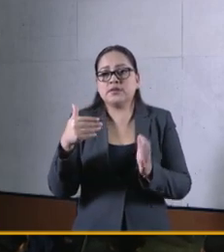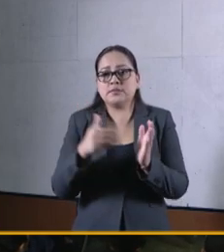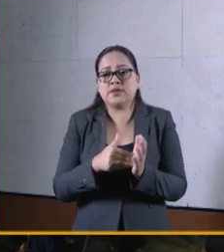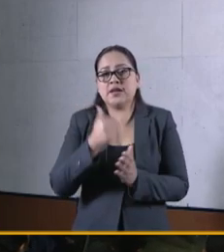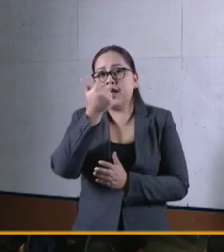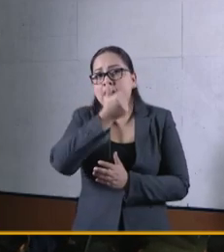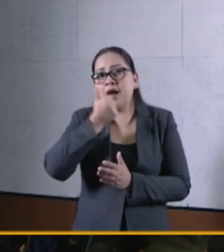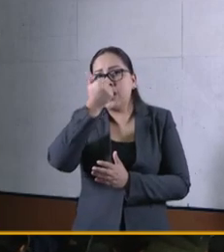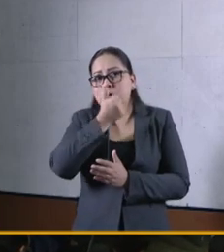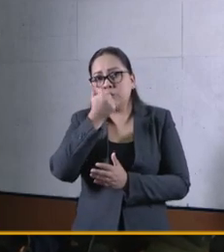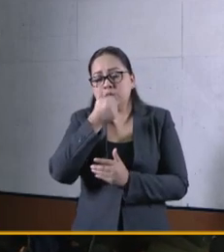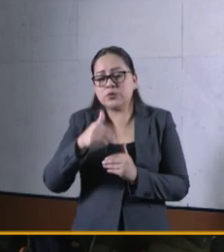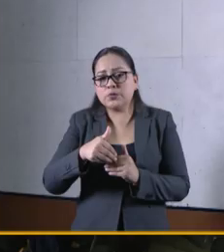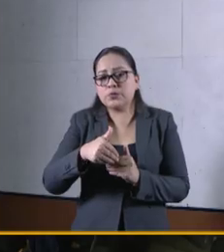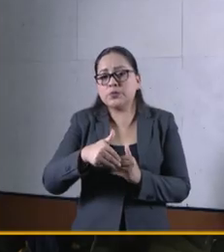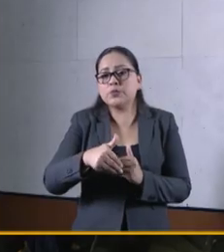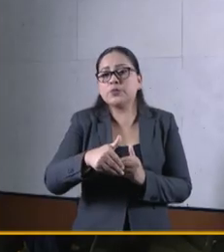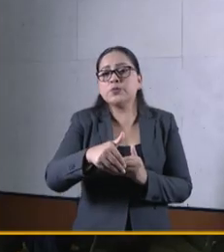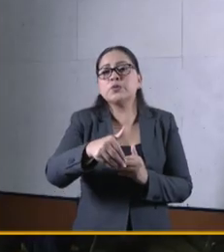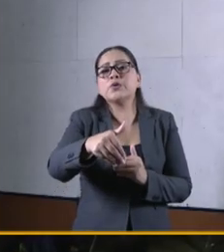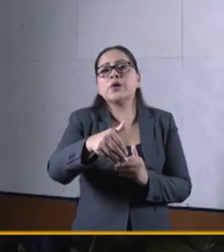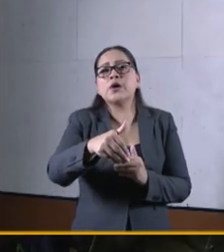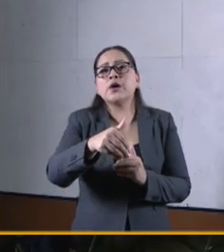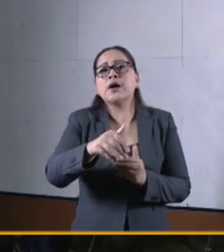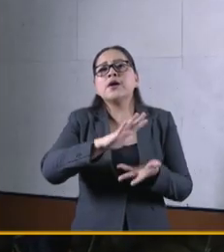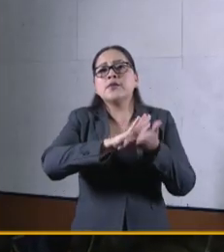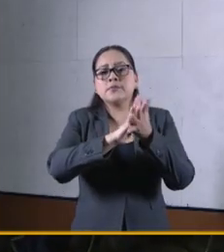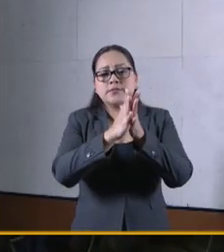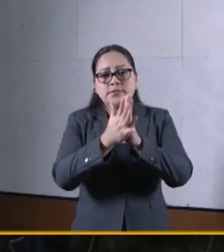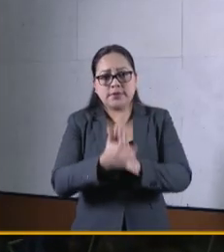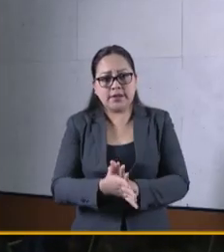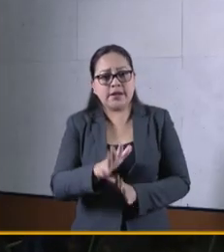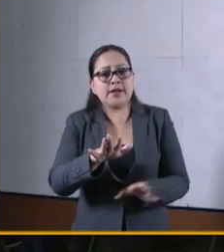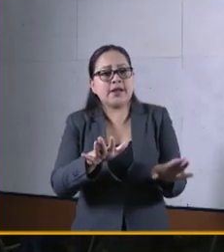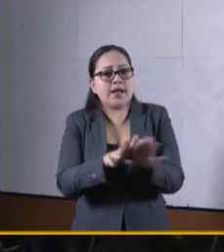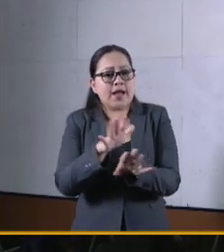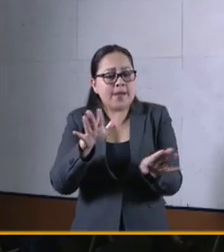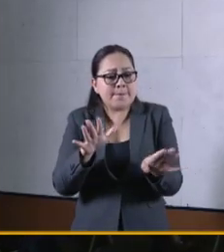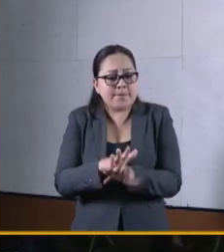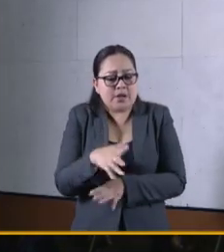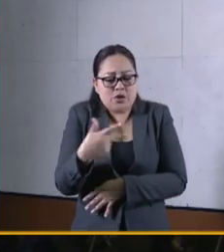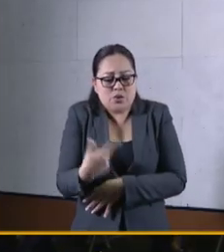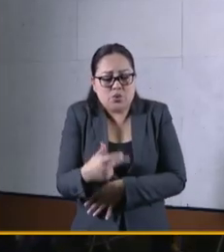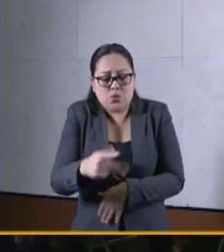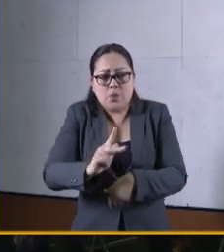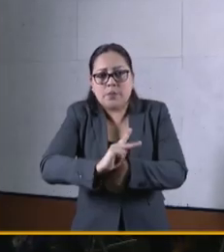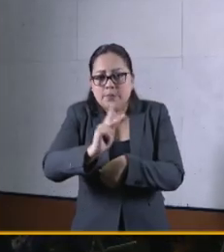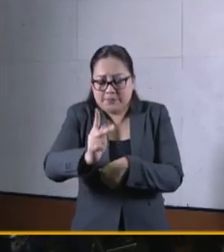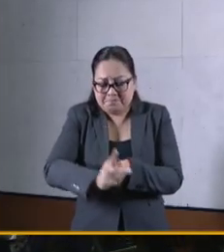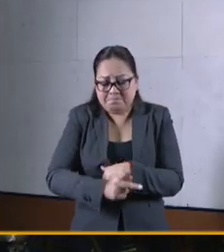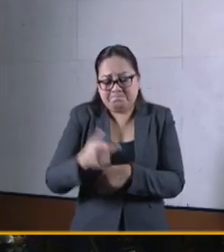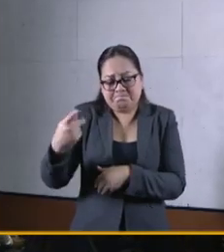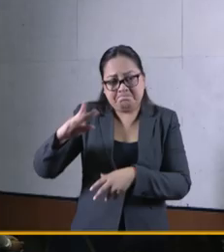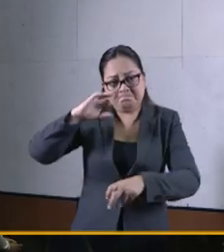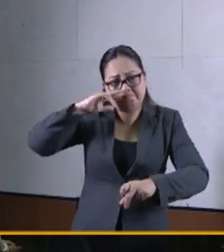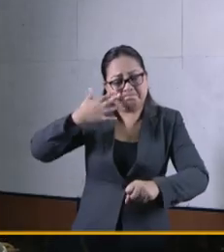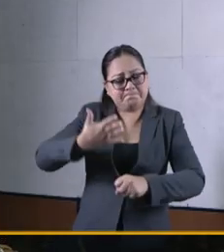que en unos años más deben transformar el rostro en nuestra nación